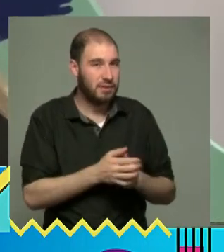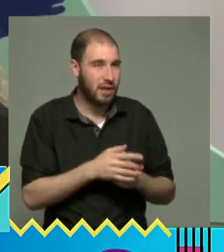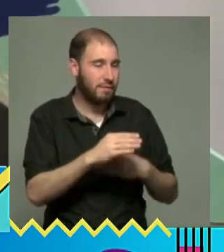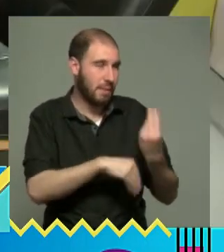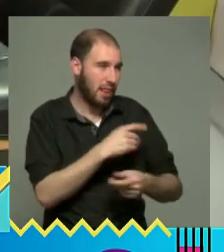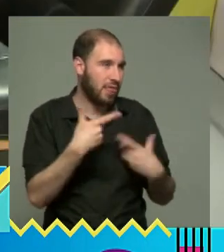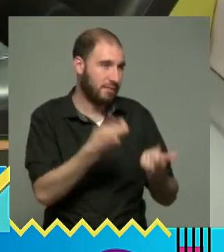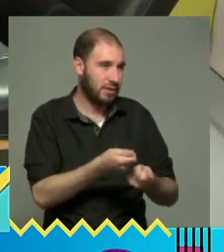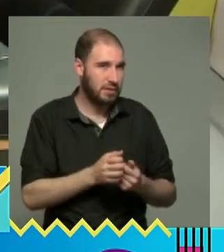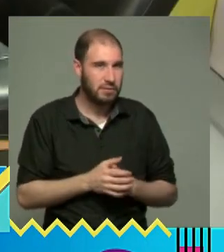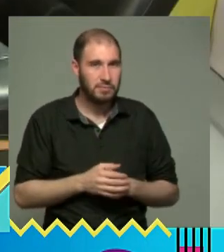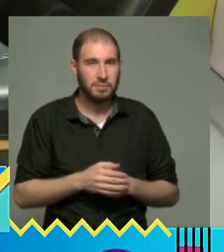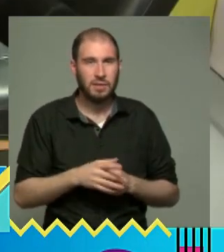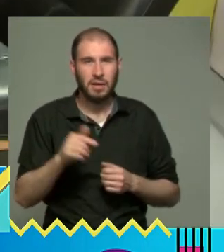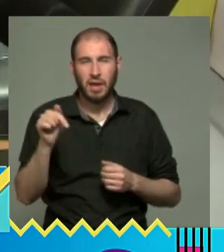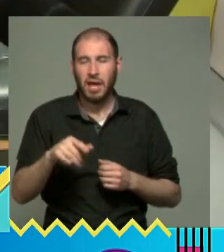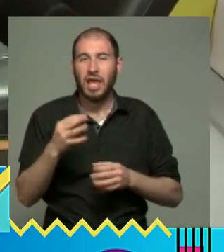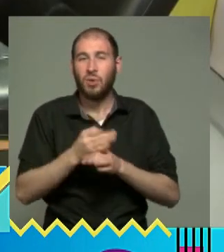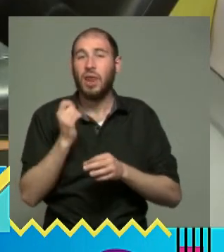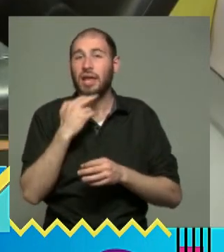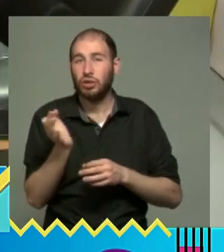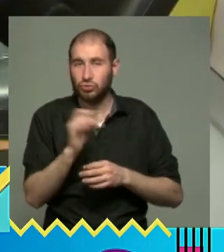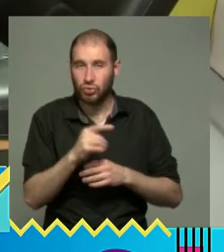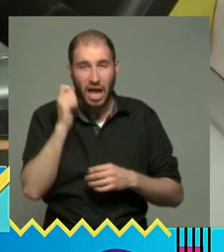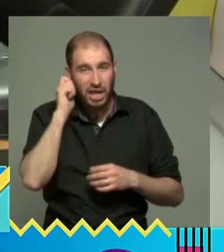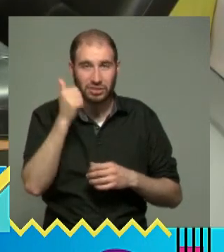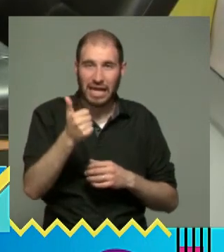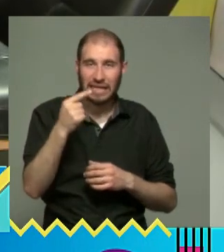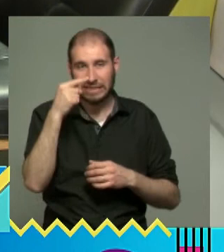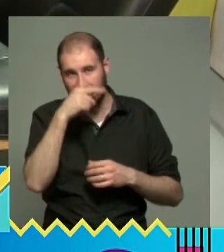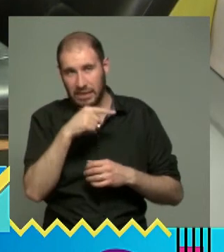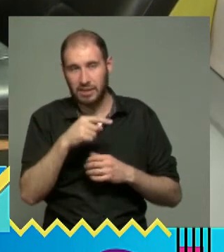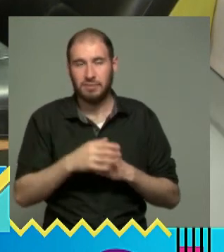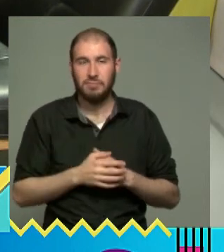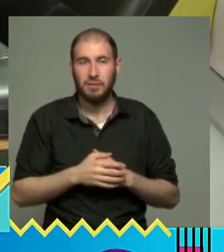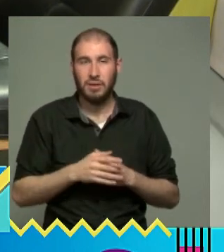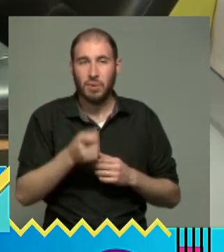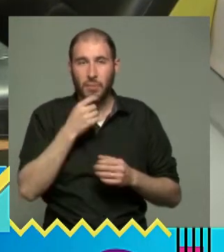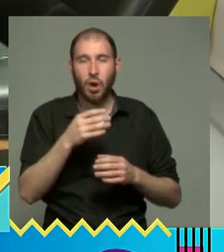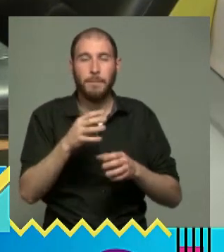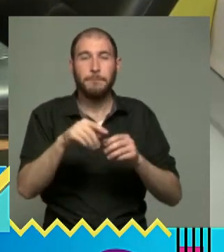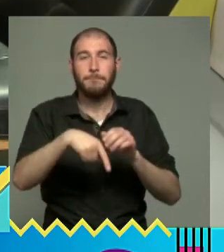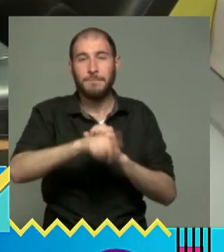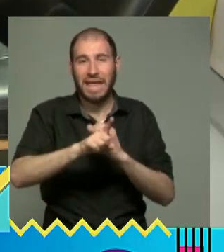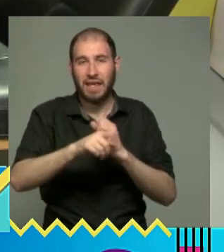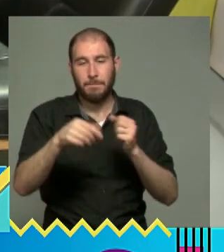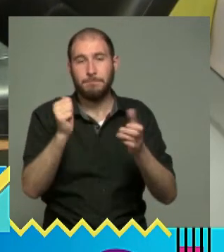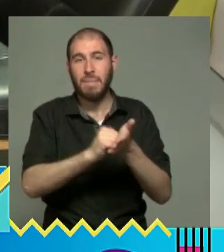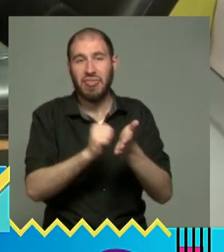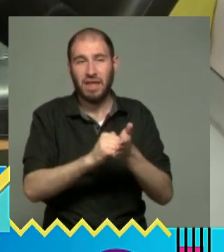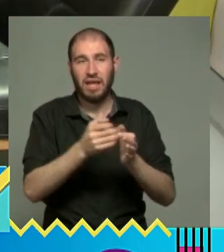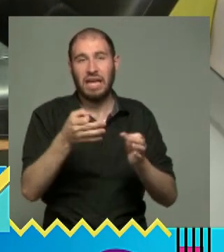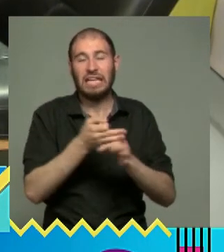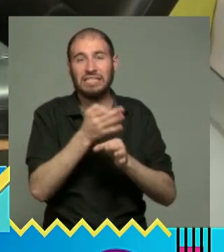la a ver, familia. Que Ese si mismo. a la escuela de tu hijo de 6, 7 años llevan un pene con forma de madera y le enseñan a